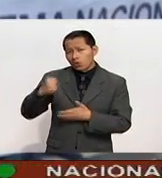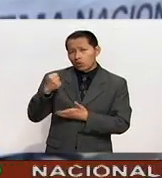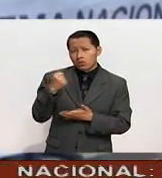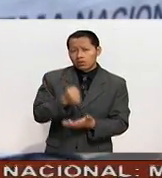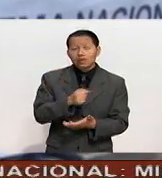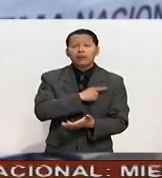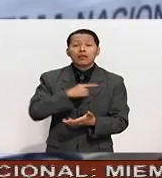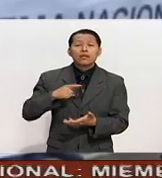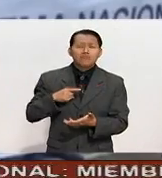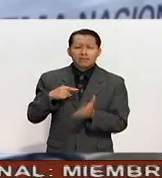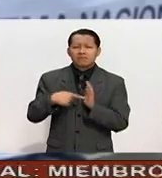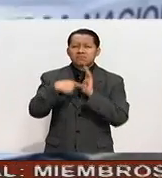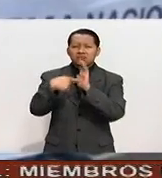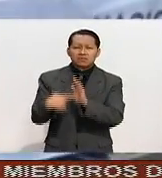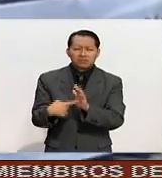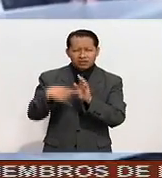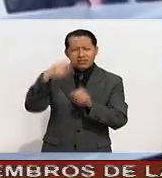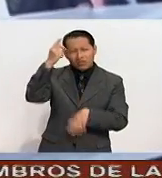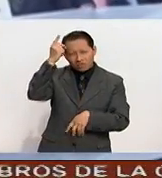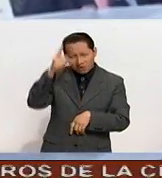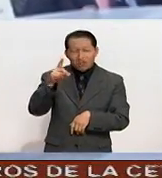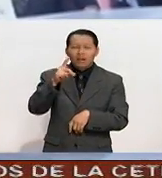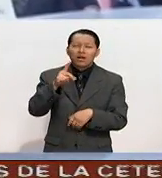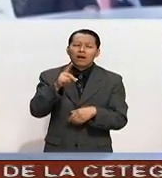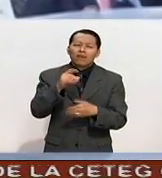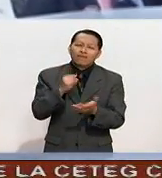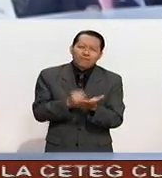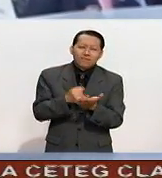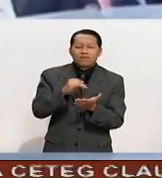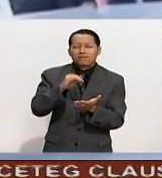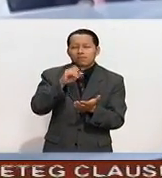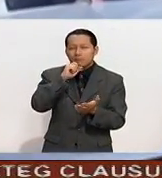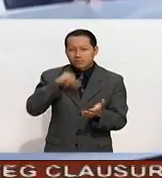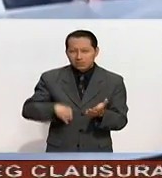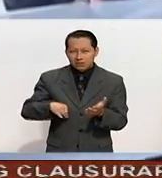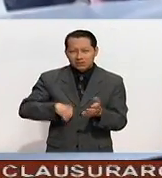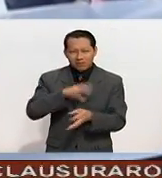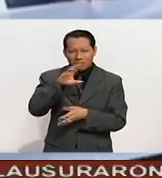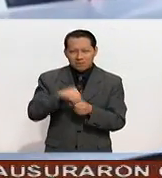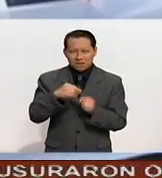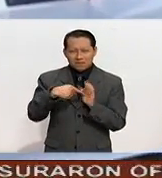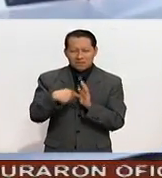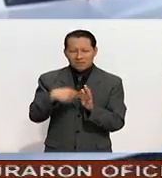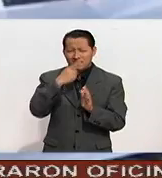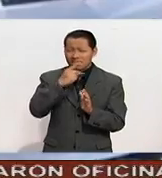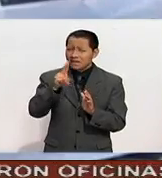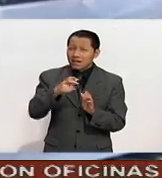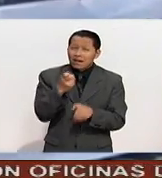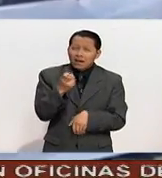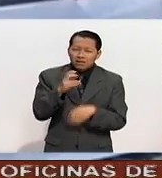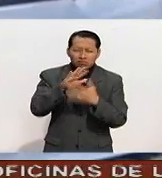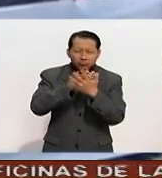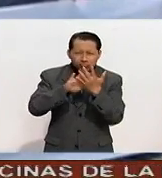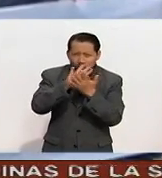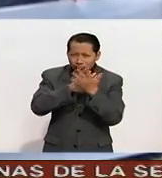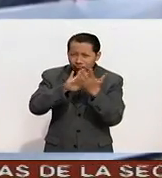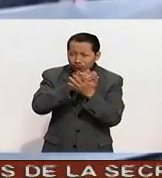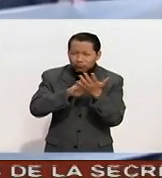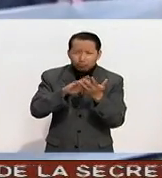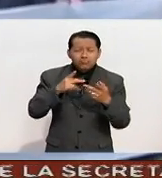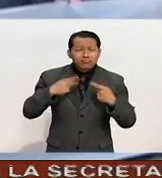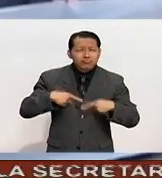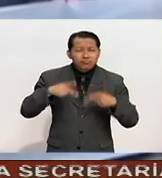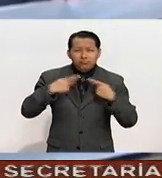presenten declaración fiscal, patrimonial y de intereses, mismas que calificó, dice él, como una cortina de humo para desviar la atención